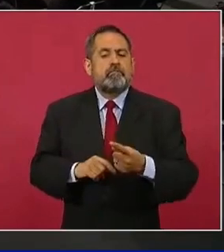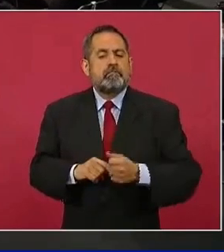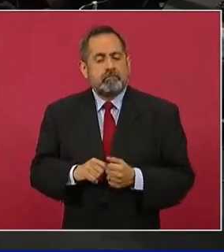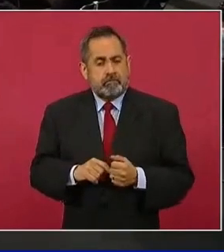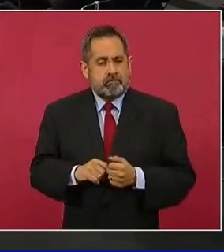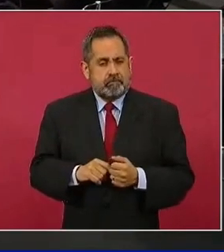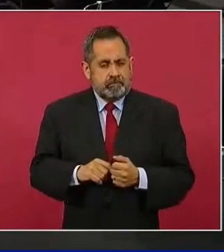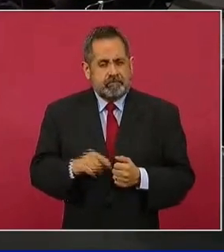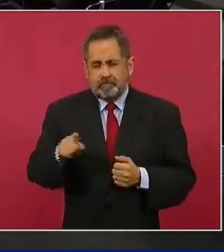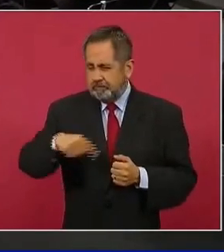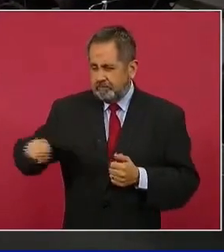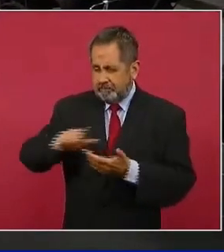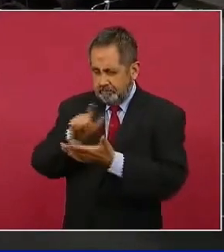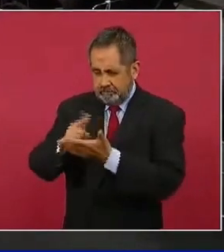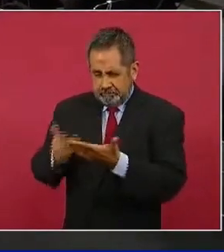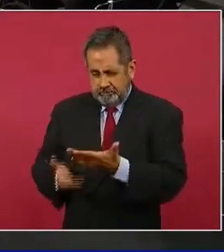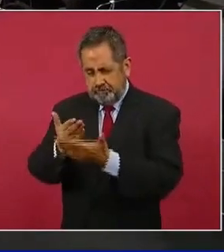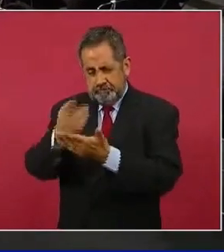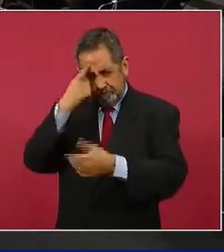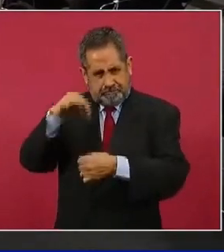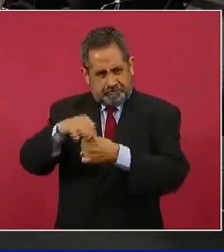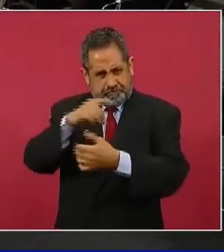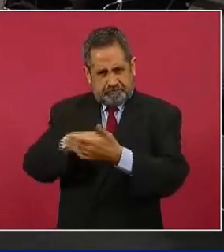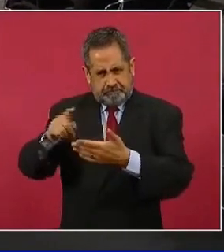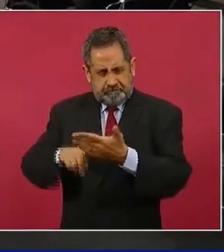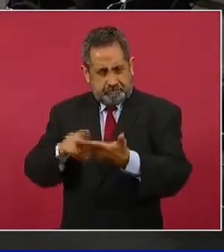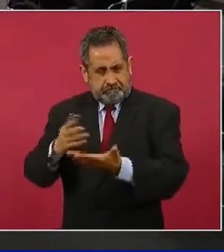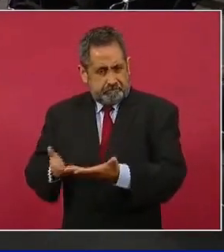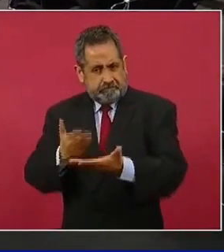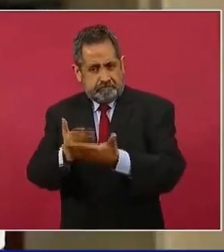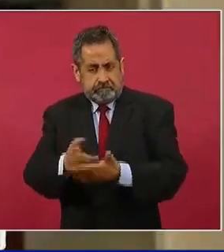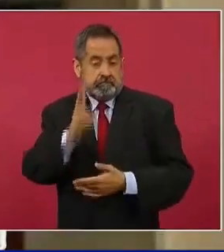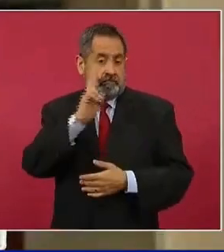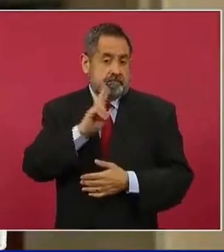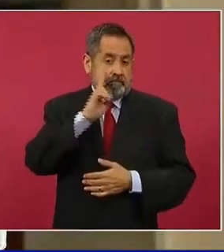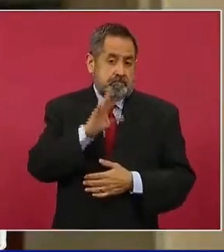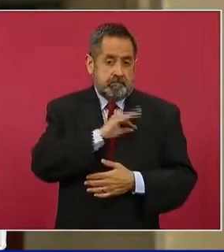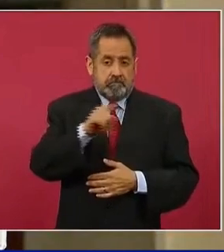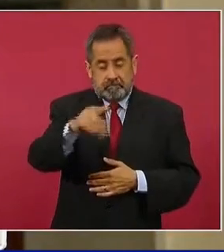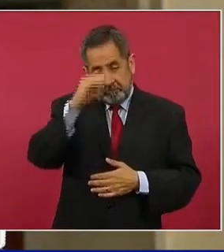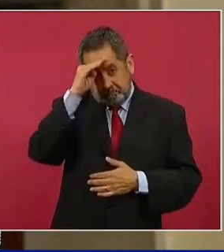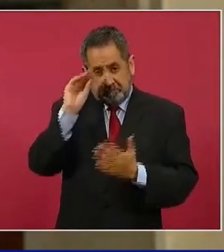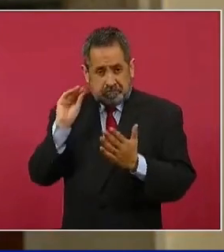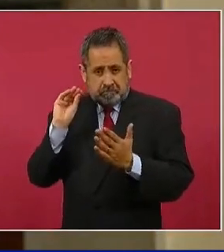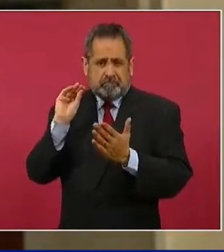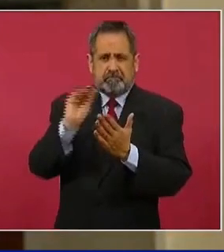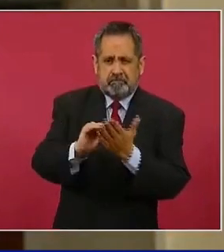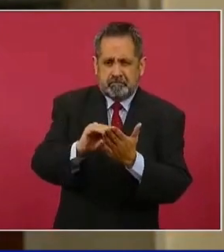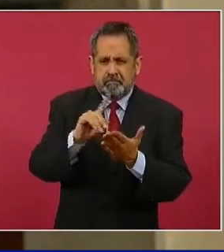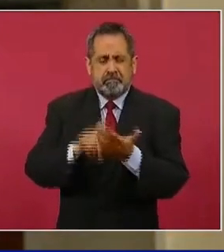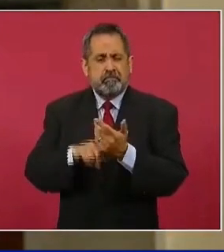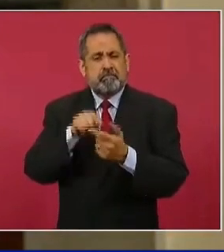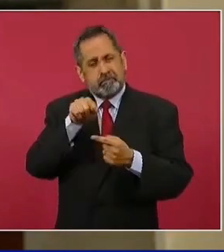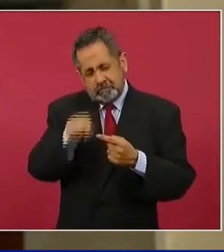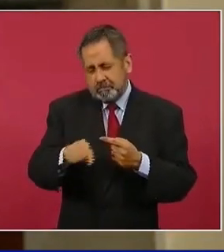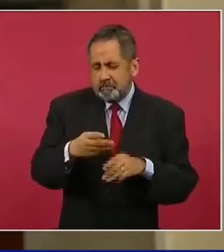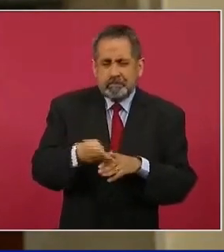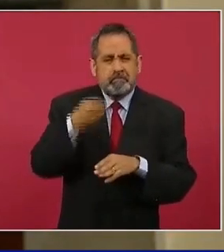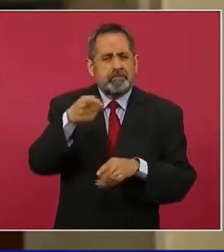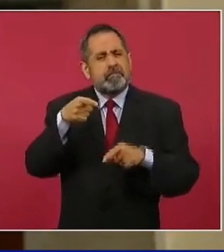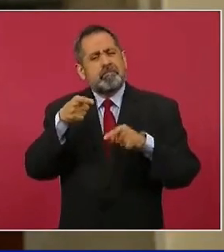de la reforma electoral, ¿sería posible, a su punto de vista, sería posible que se haga mucho